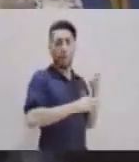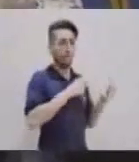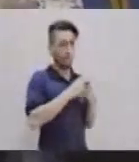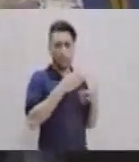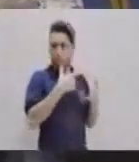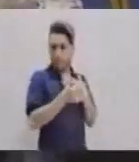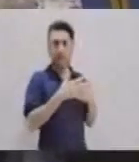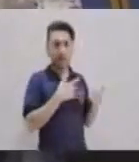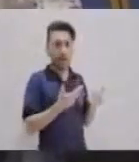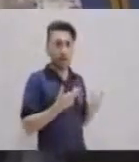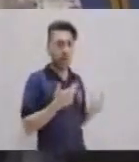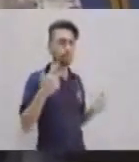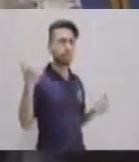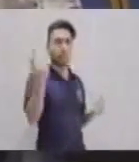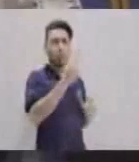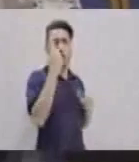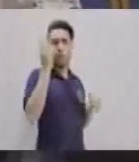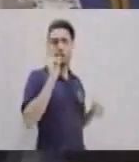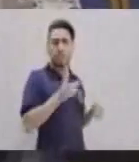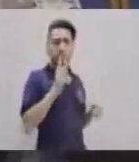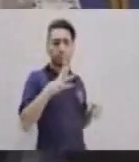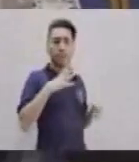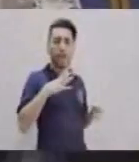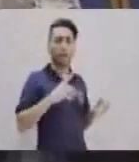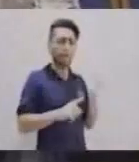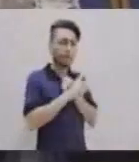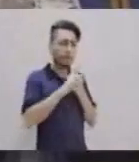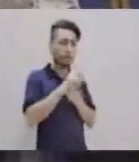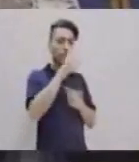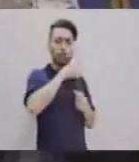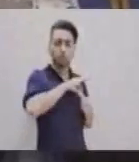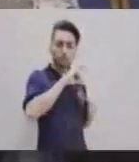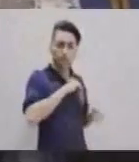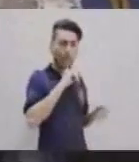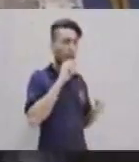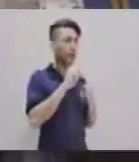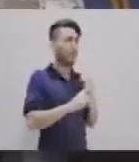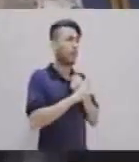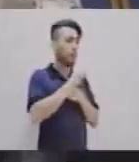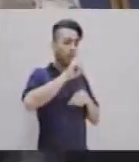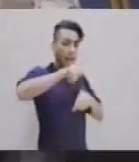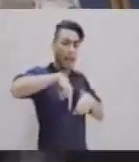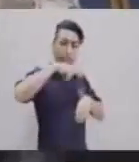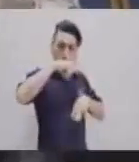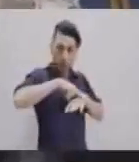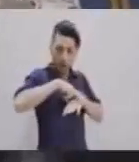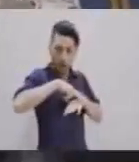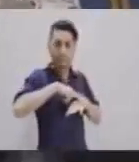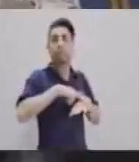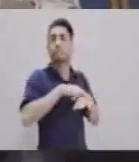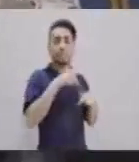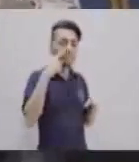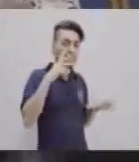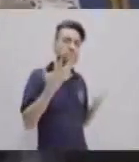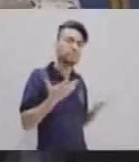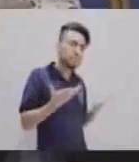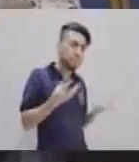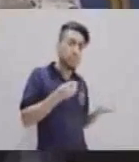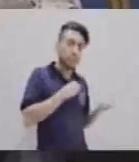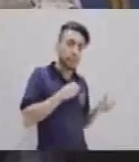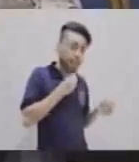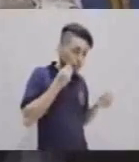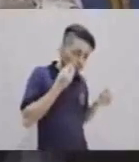cualquier país, hay problemas sociales, hay problemas naturales, y entonces este vanguardismo lo que busca